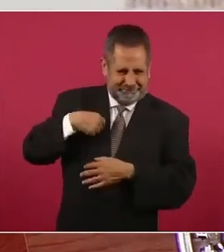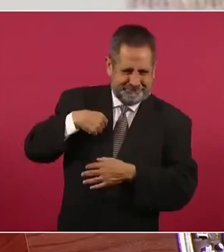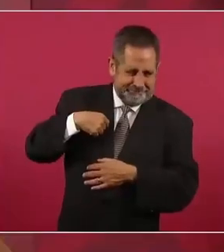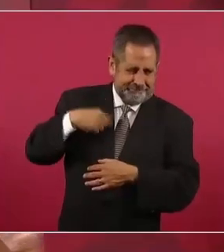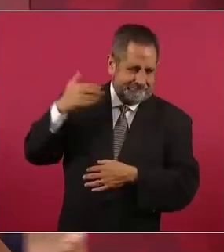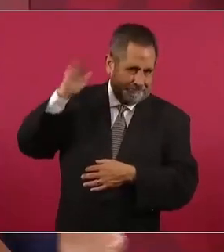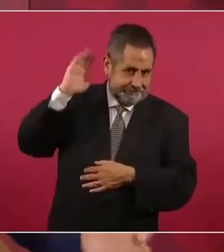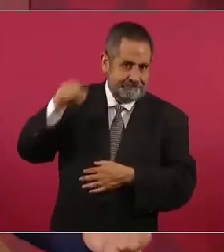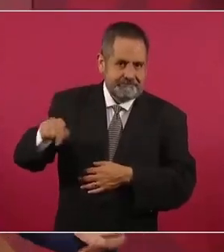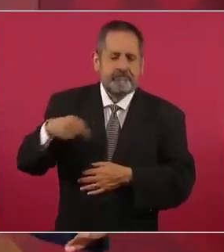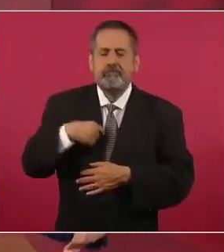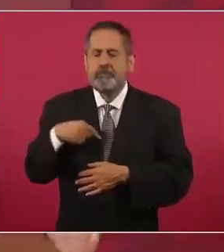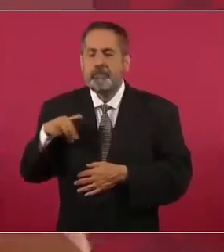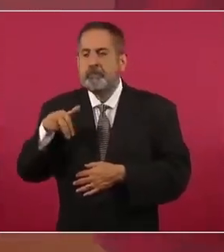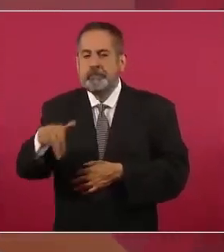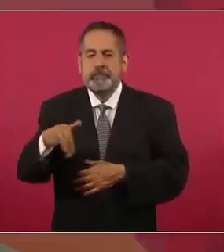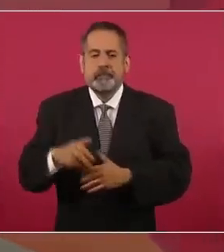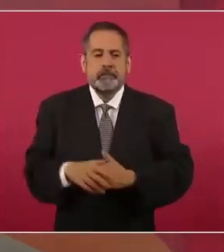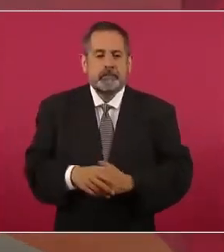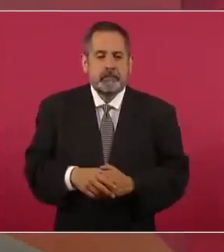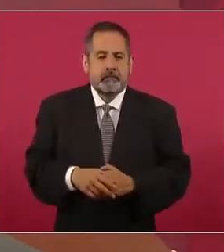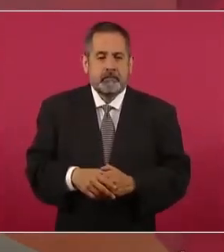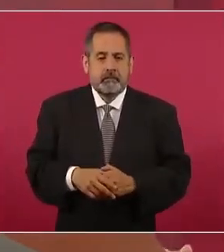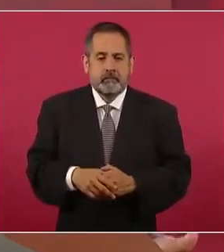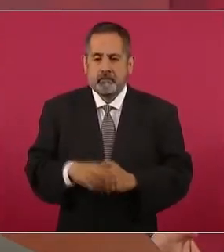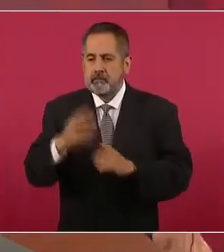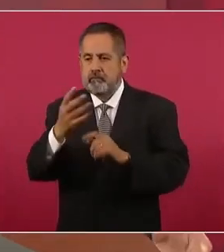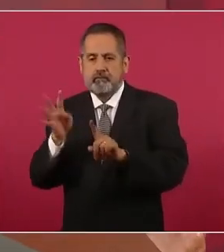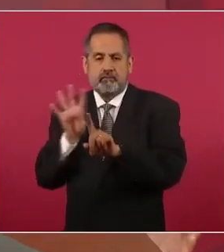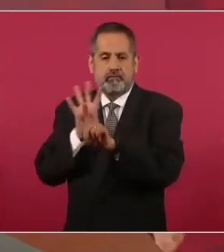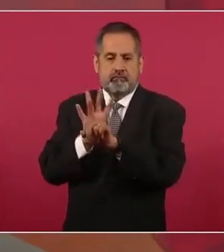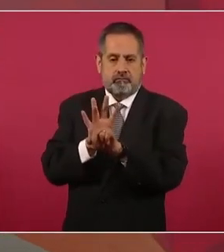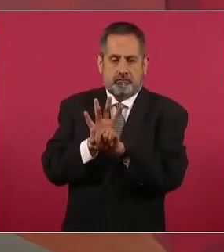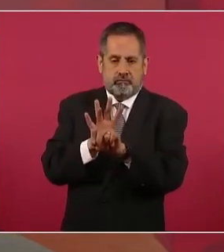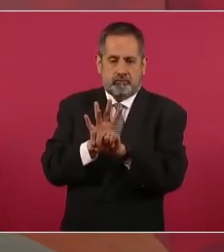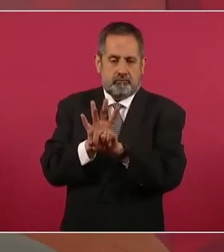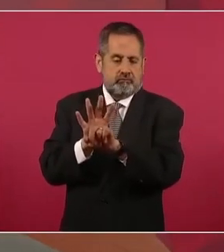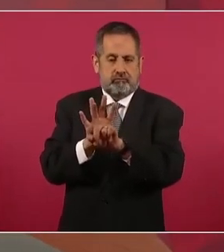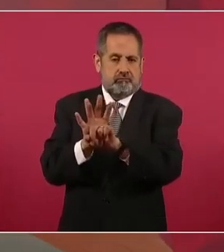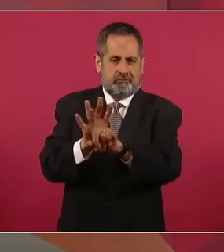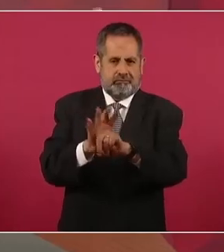y entonces me escoltan.